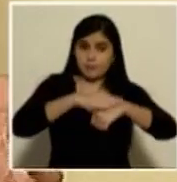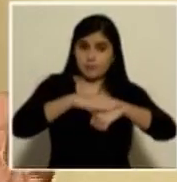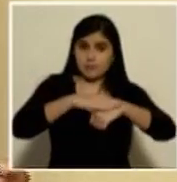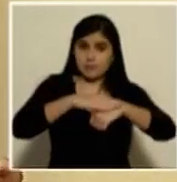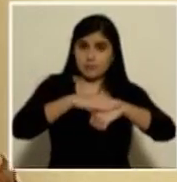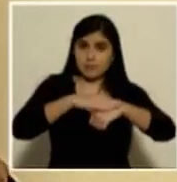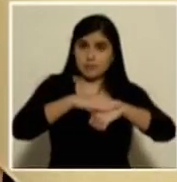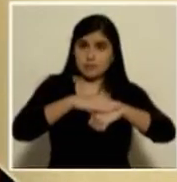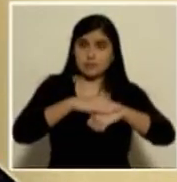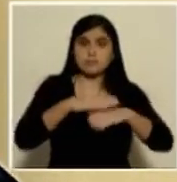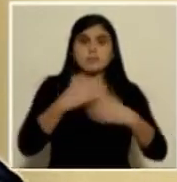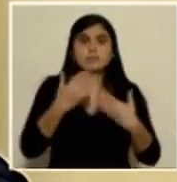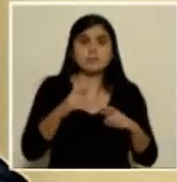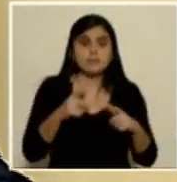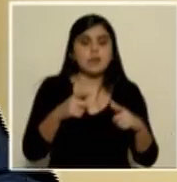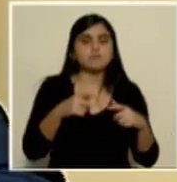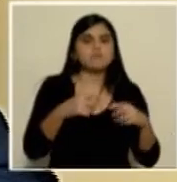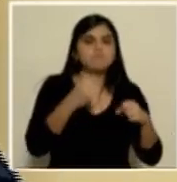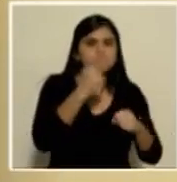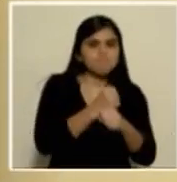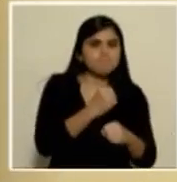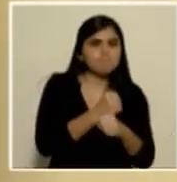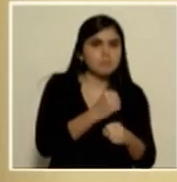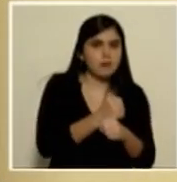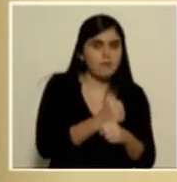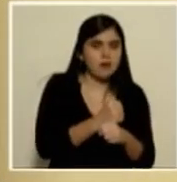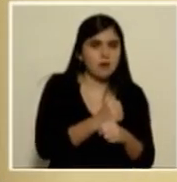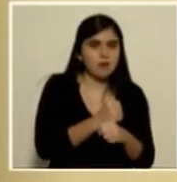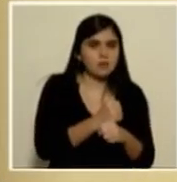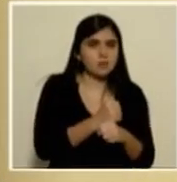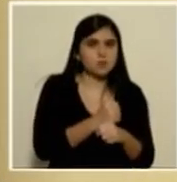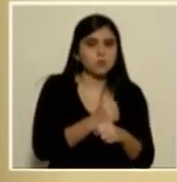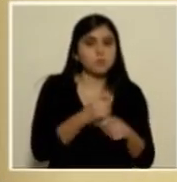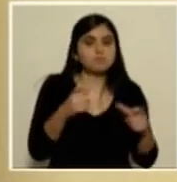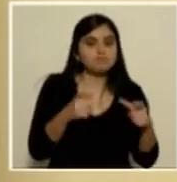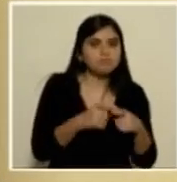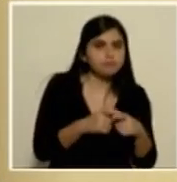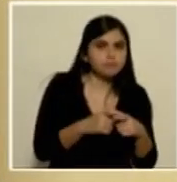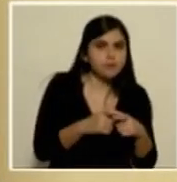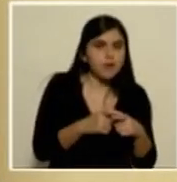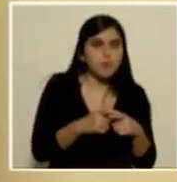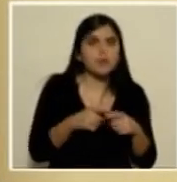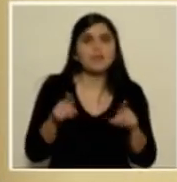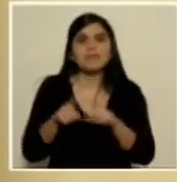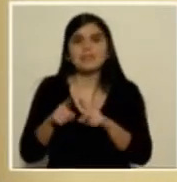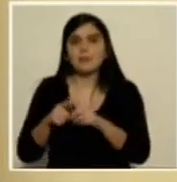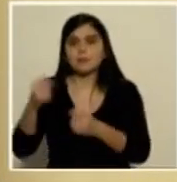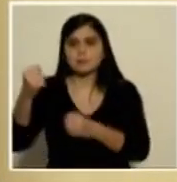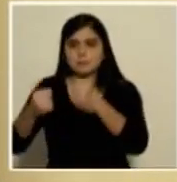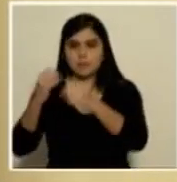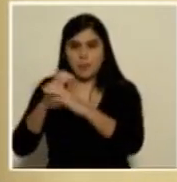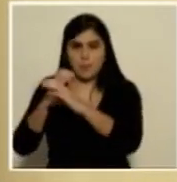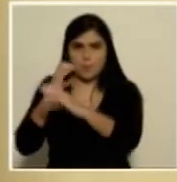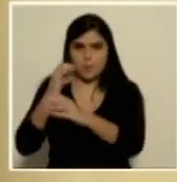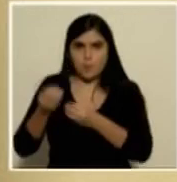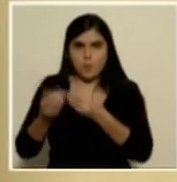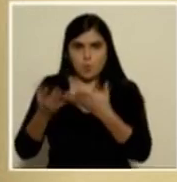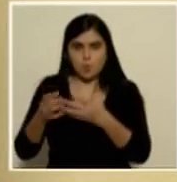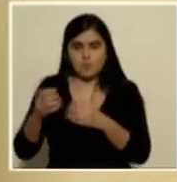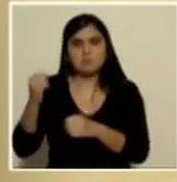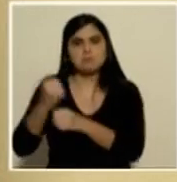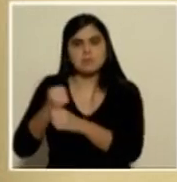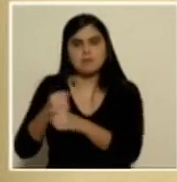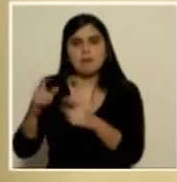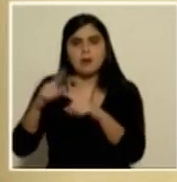están al mínimo operando, y por lo tanto también al mínimo operará el servicio de transporte público. Evitar